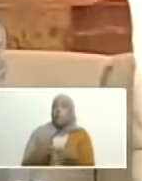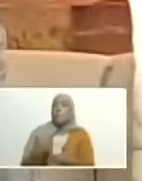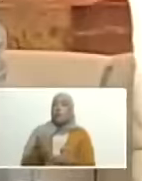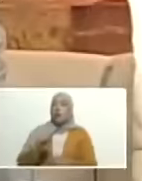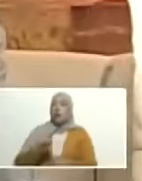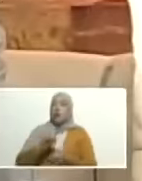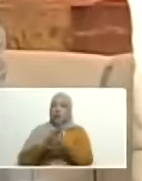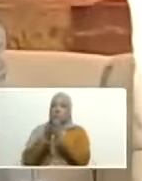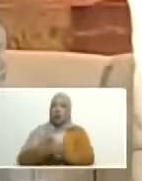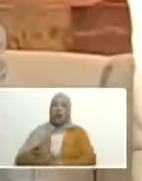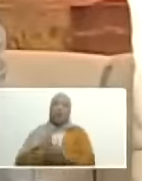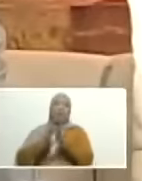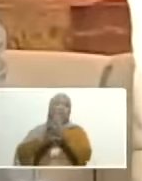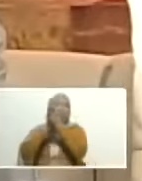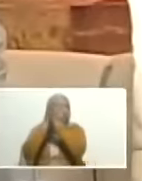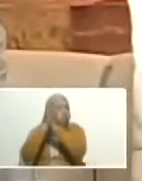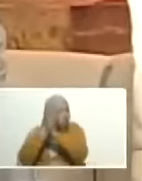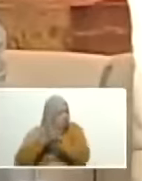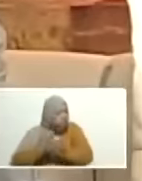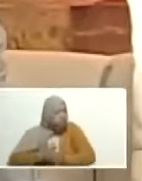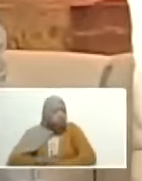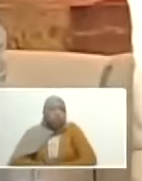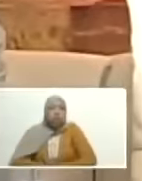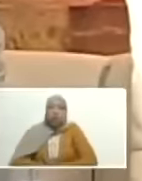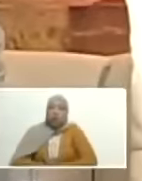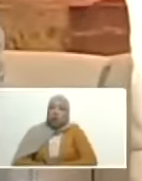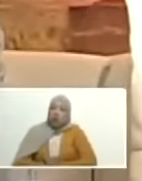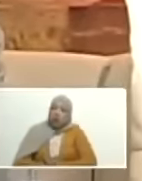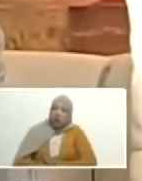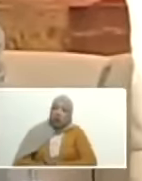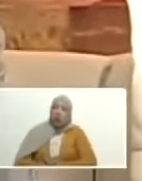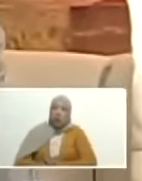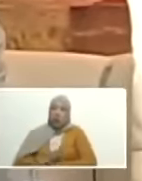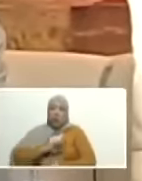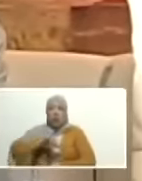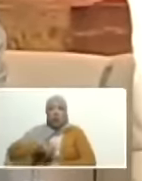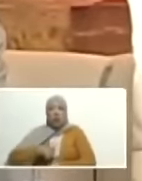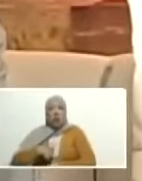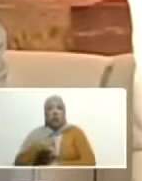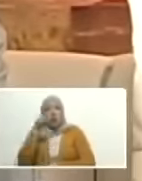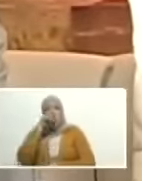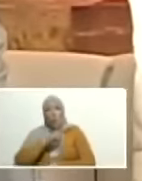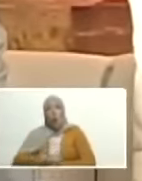Ya basta. Los llamados que vimos nosotros en los años